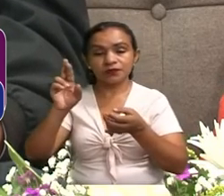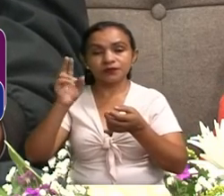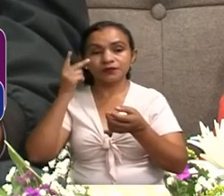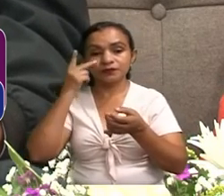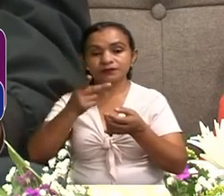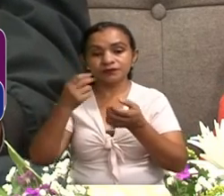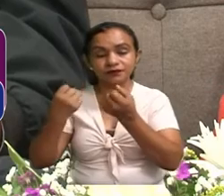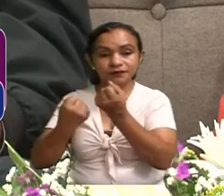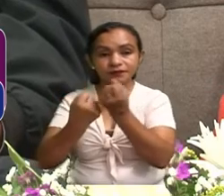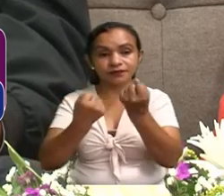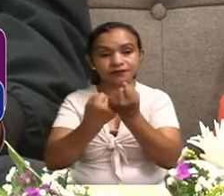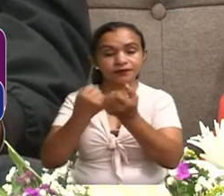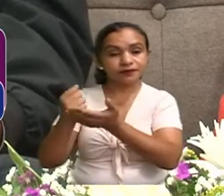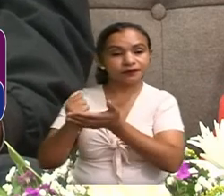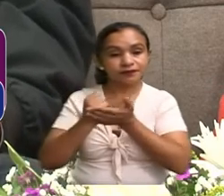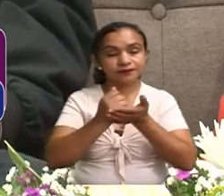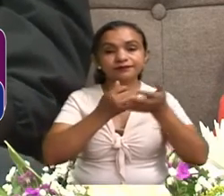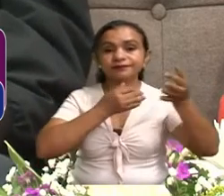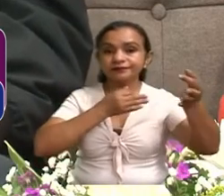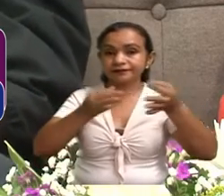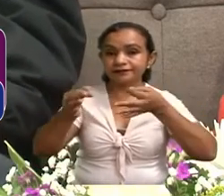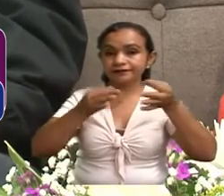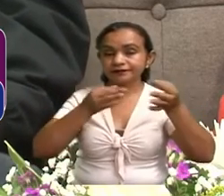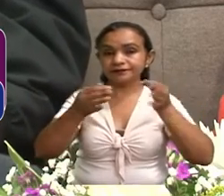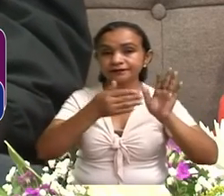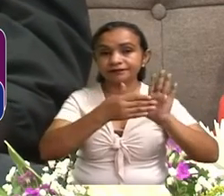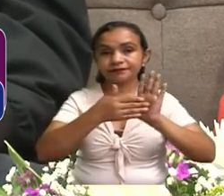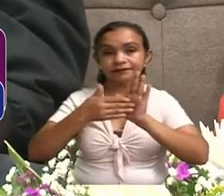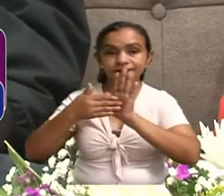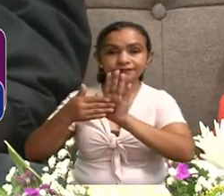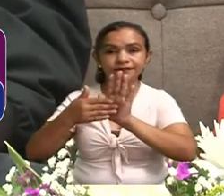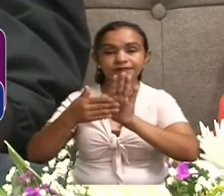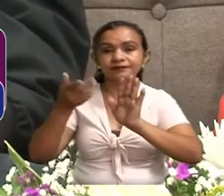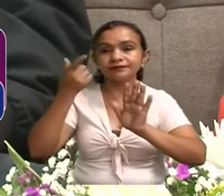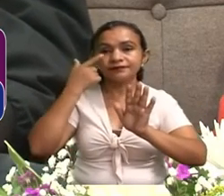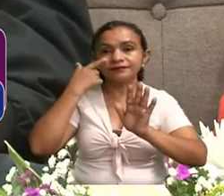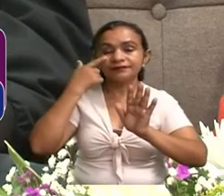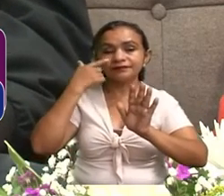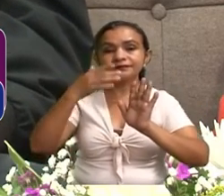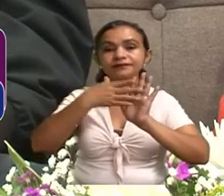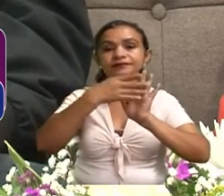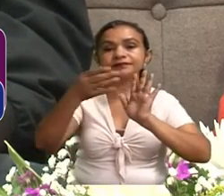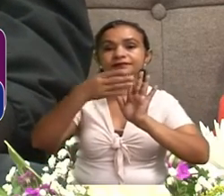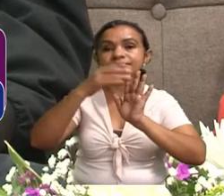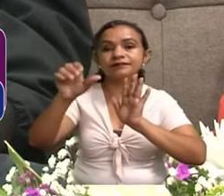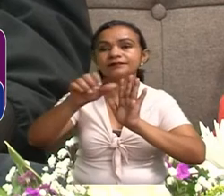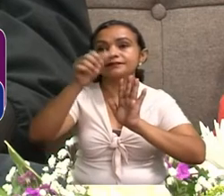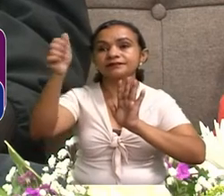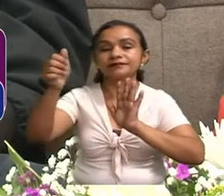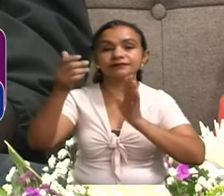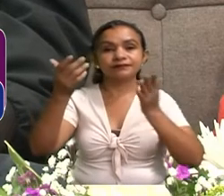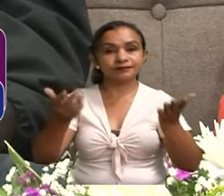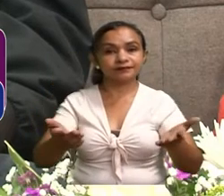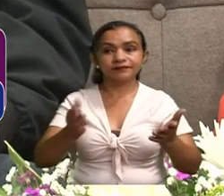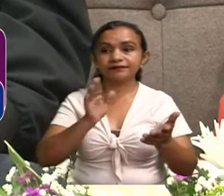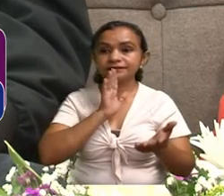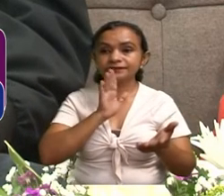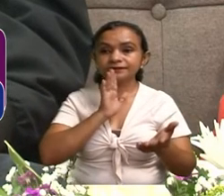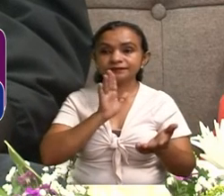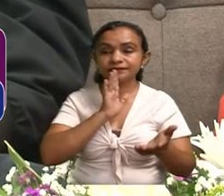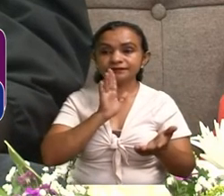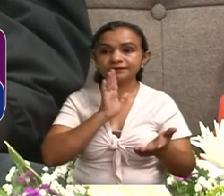apoyaron todo eso y entonces nos van a dar a conocer ese modelo para ver cómo se replica pues en otros lados. Sí, sí. Vamos a hablar, por